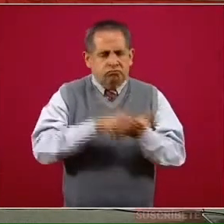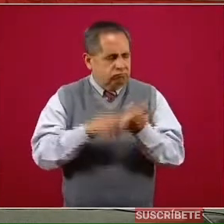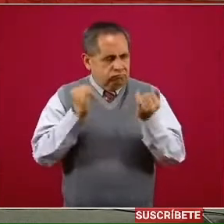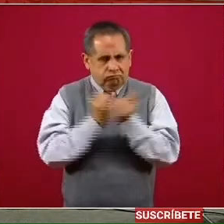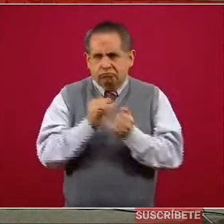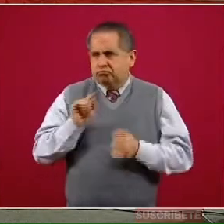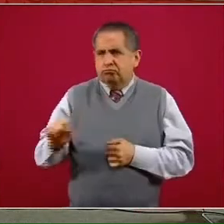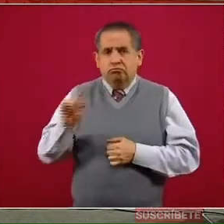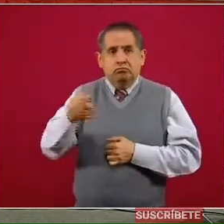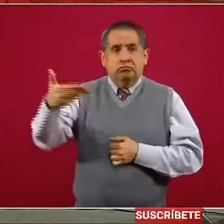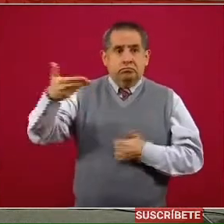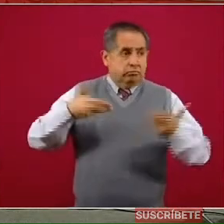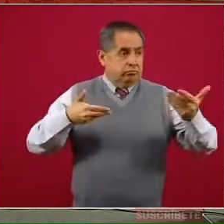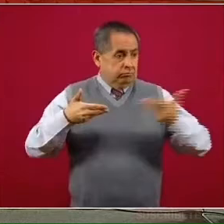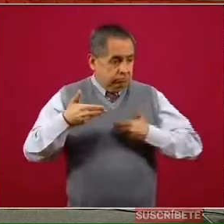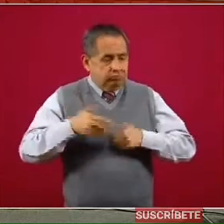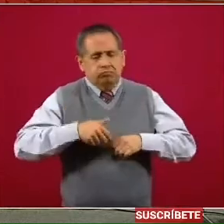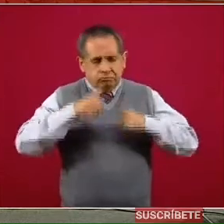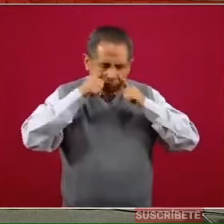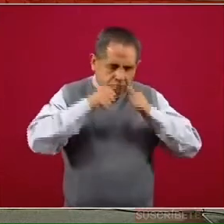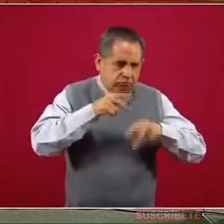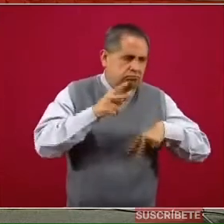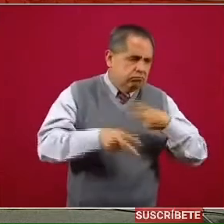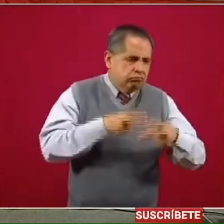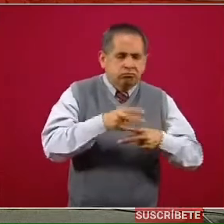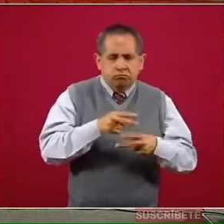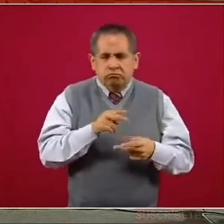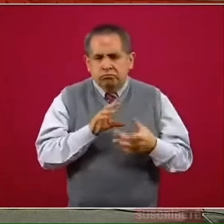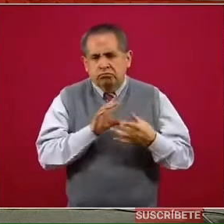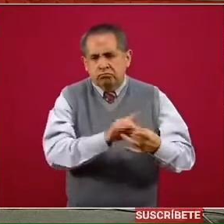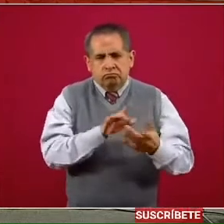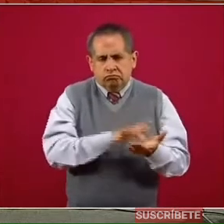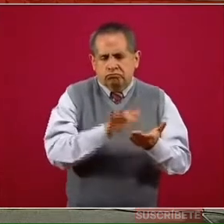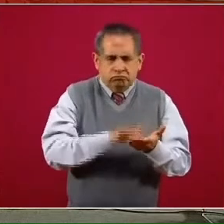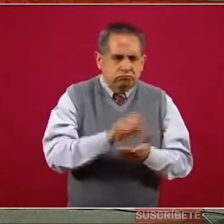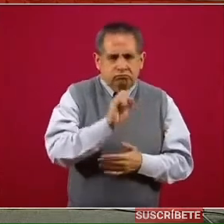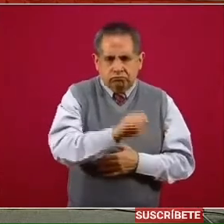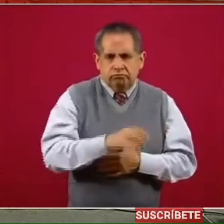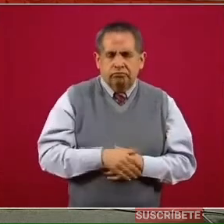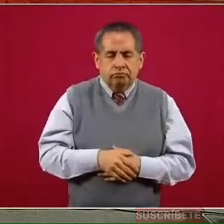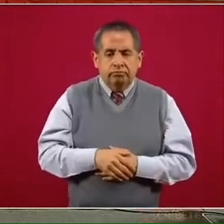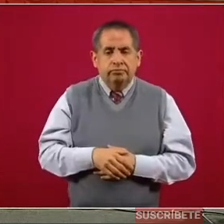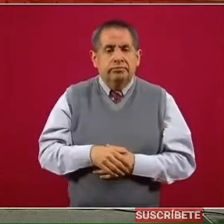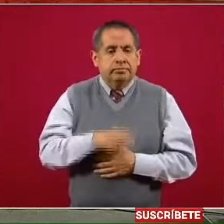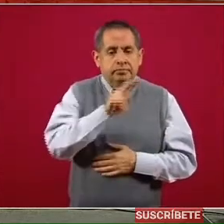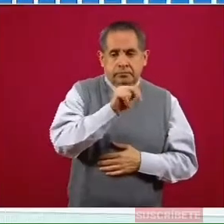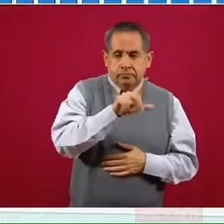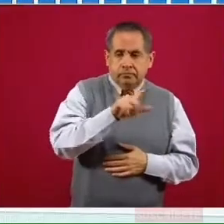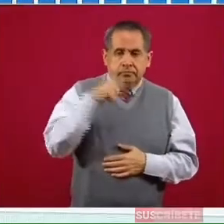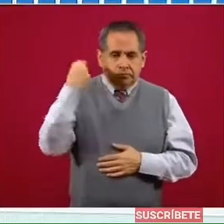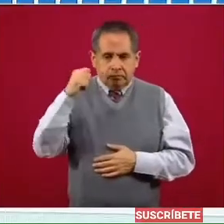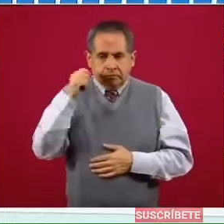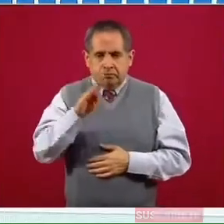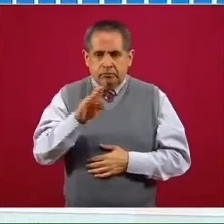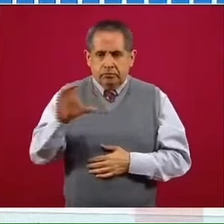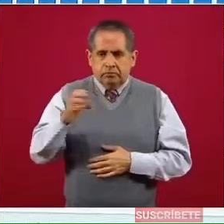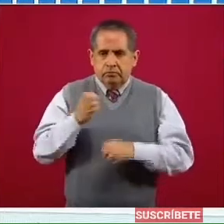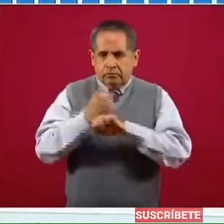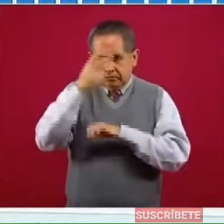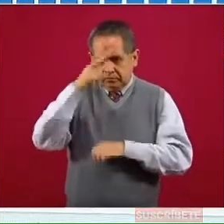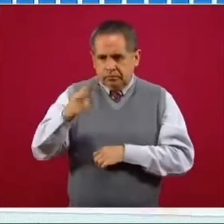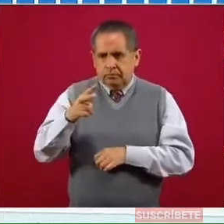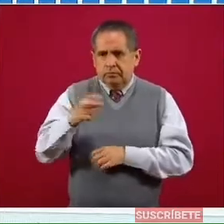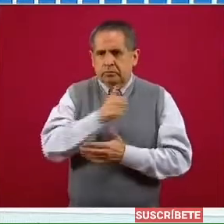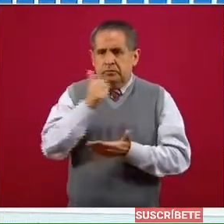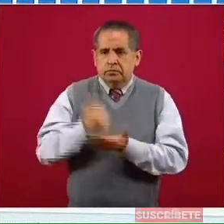tenido todas y cada una de las entidades federativas que así lo han manifestado. Le siguen Nuevo León, Tabasco, Baja California, Estado de